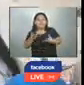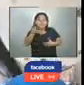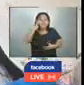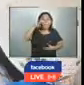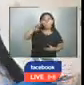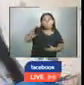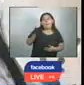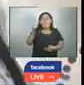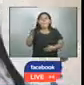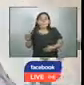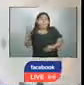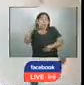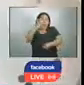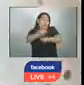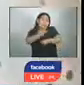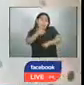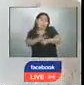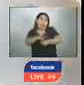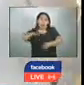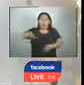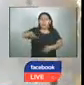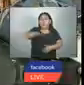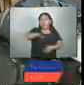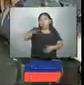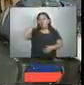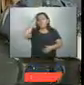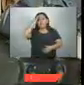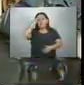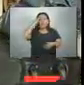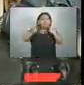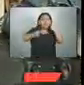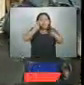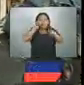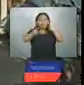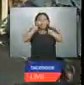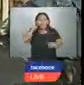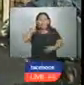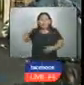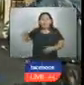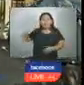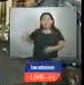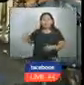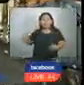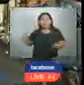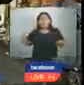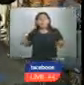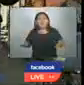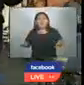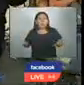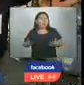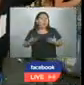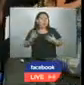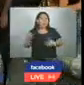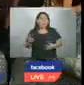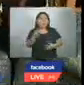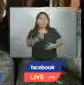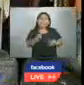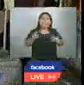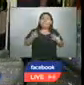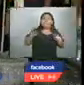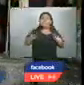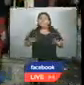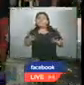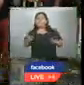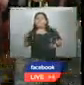pasear a Guatemala, a otros lugares, a conocer. Estas personas forman parte de los miles de salvadoreños que esperan